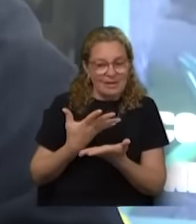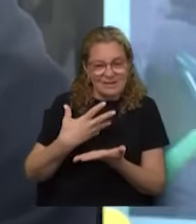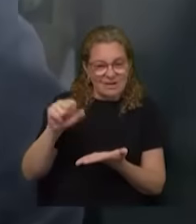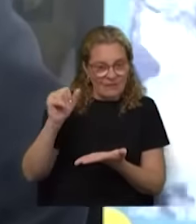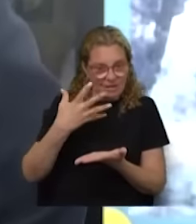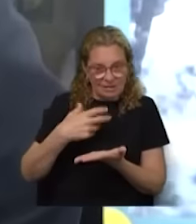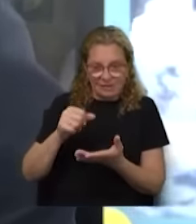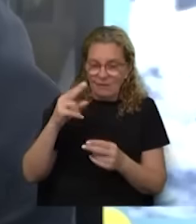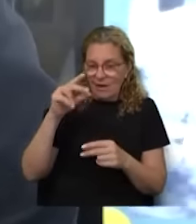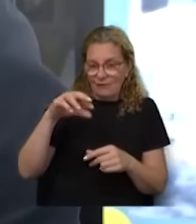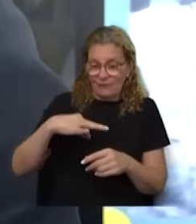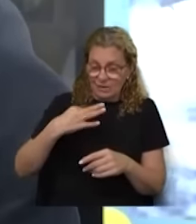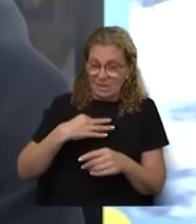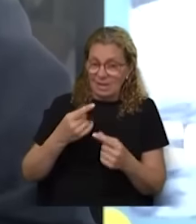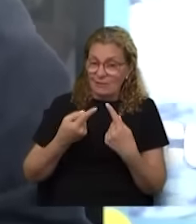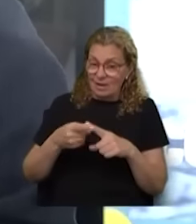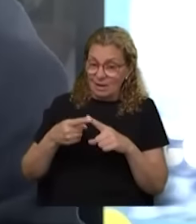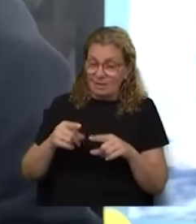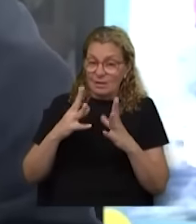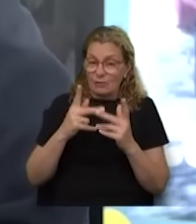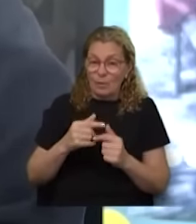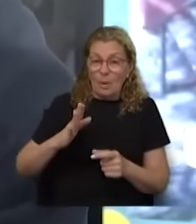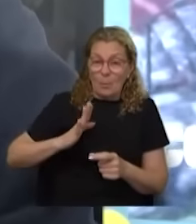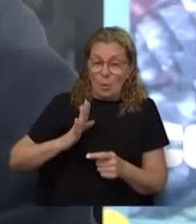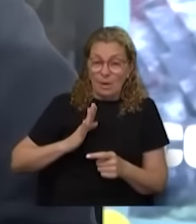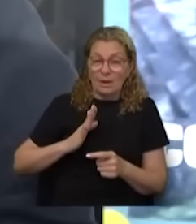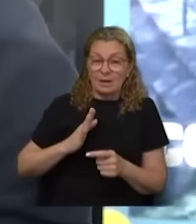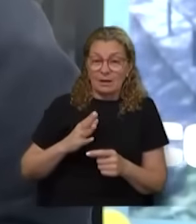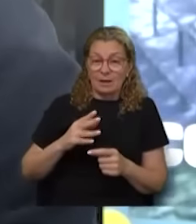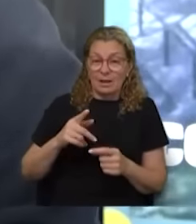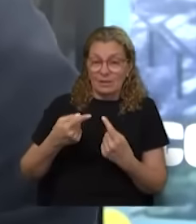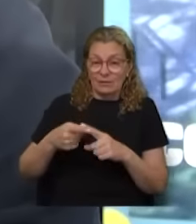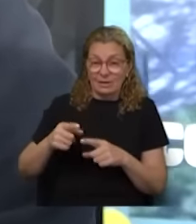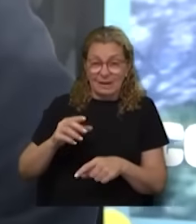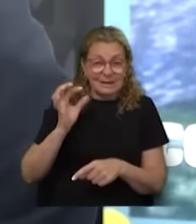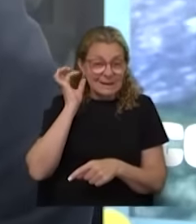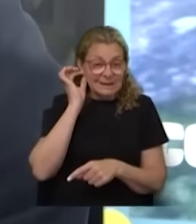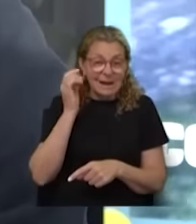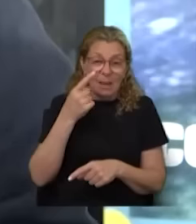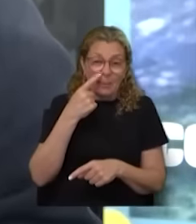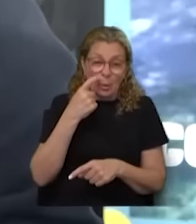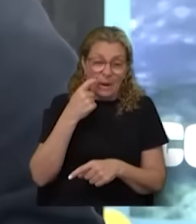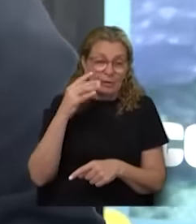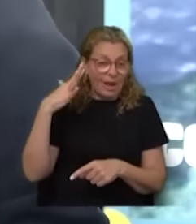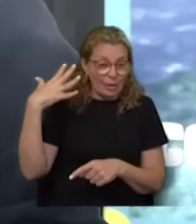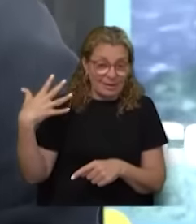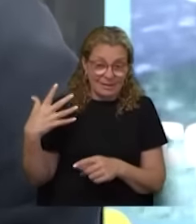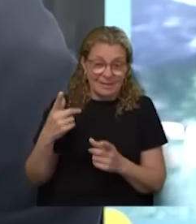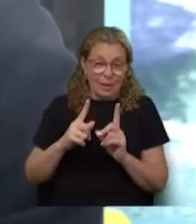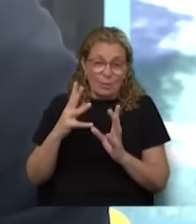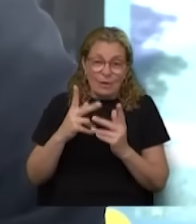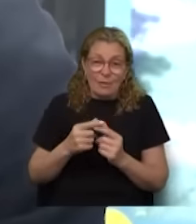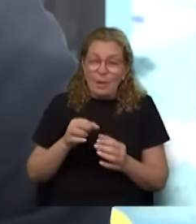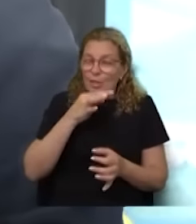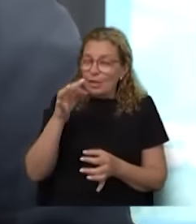que se manifiesta de muy diversas maneras que afecta mujeres que afecta disidencias que afecta niñas niños y adolescentes y que de alguna forma los